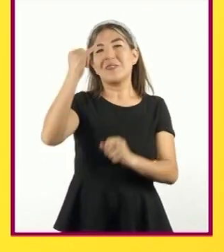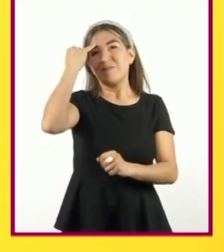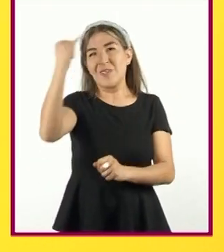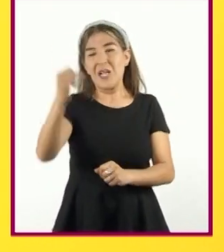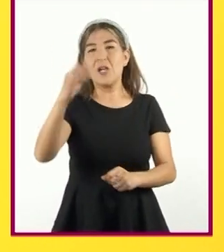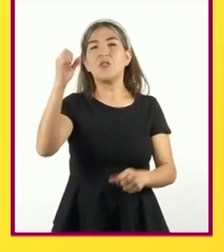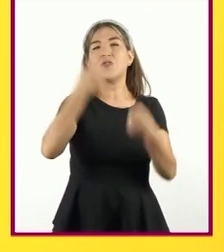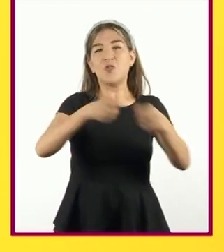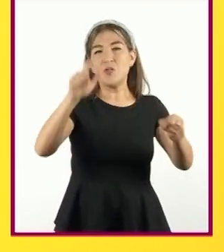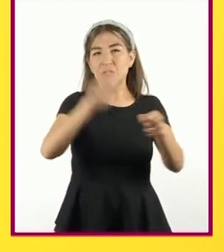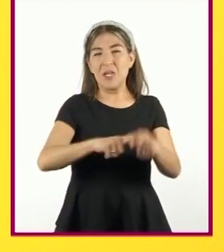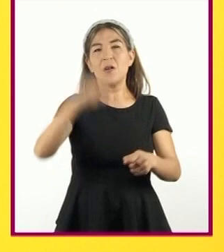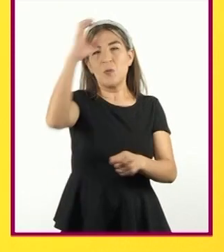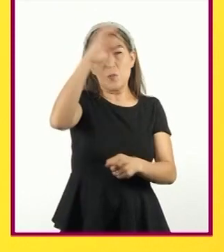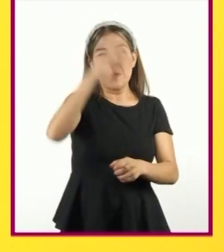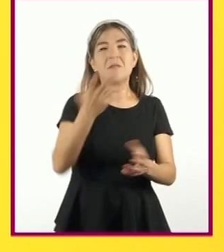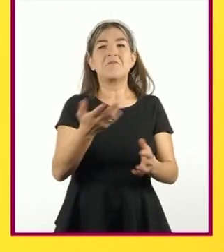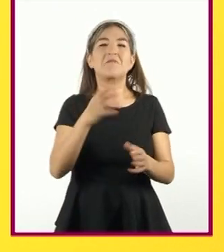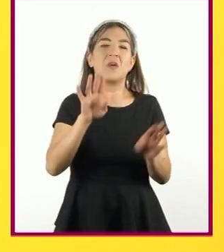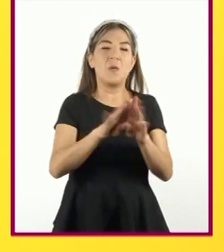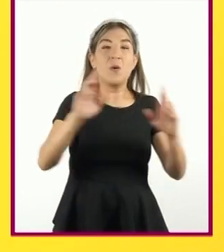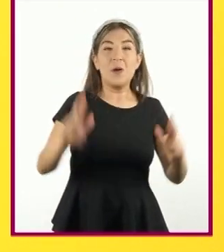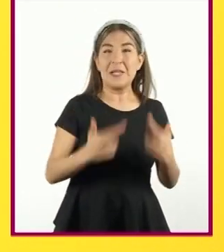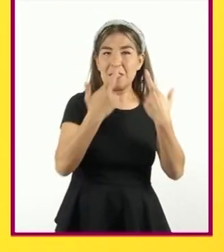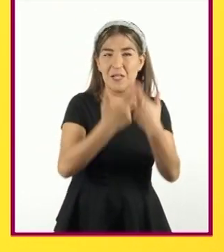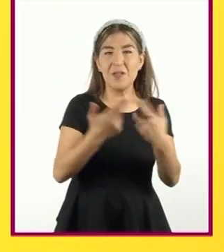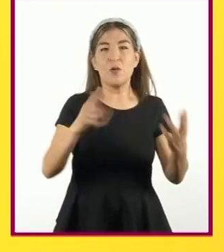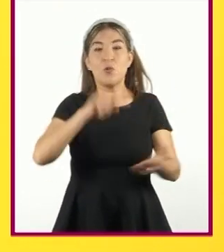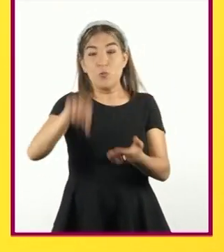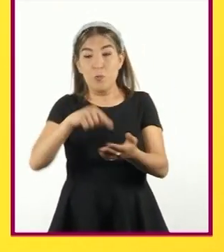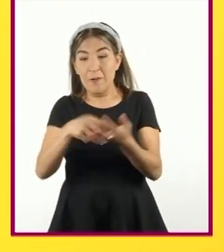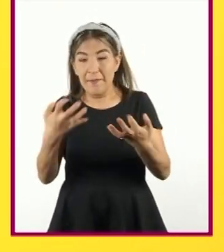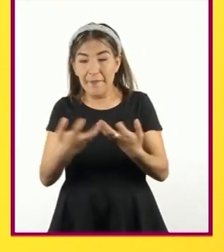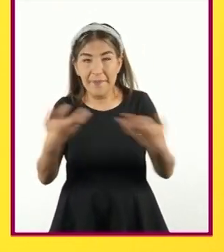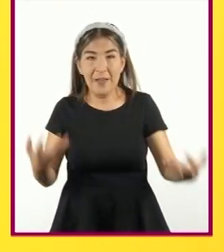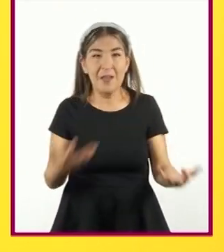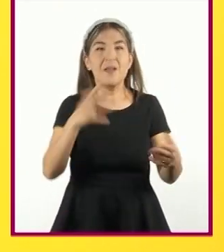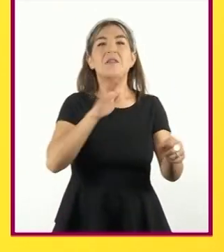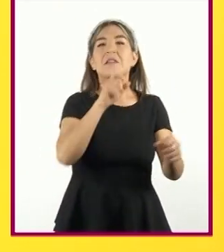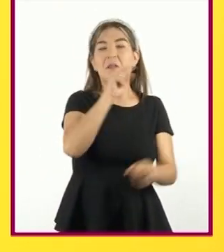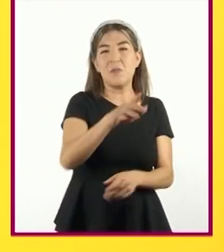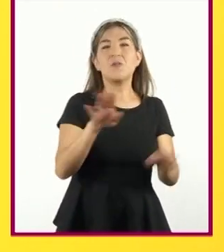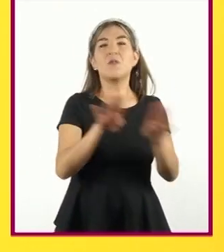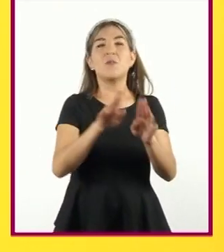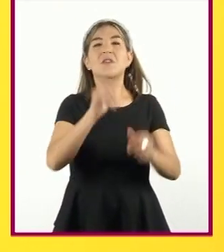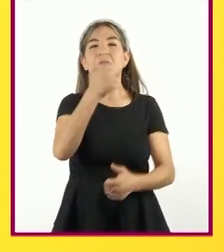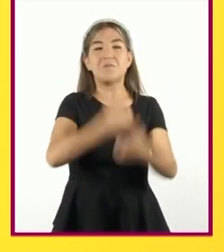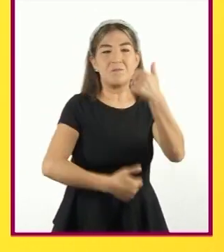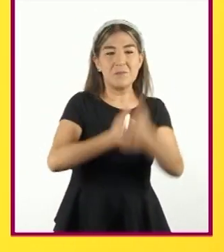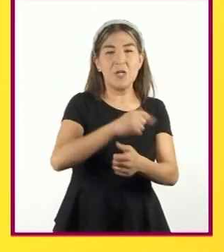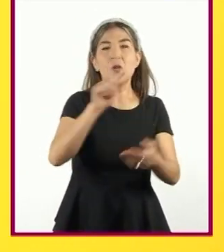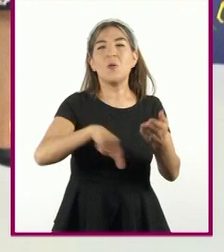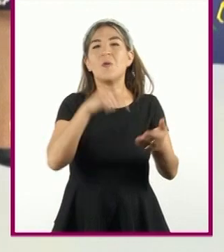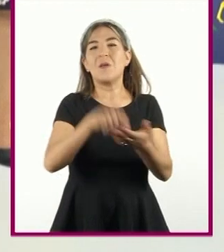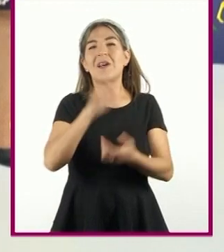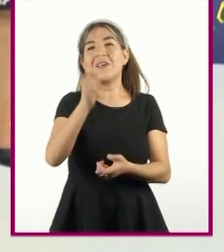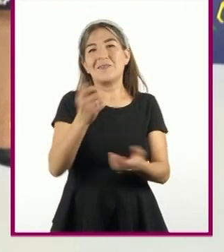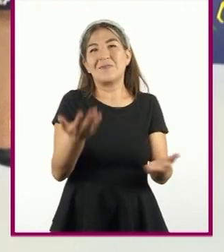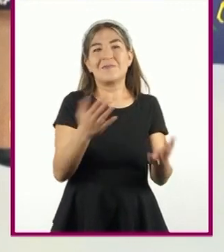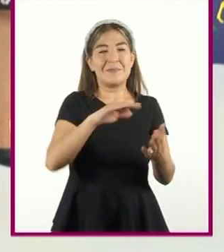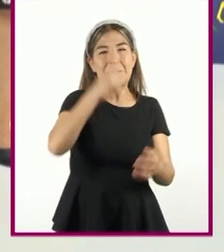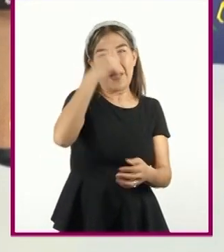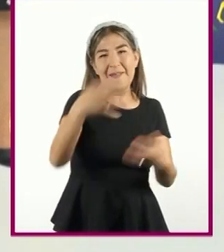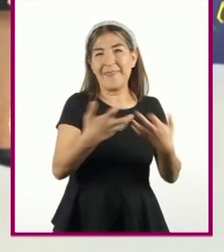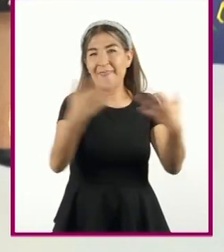religión, la política y el territorio, así como por las disputas sobre los recursos naturales.